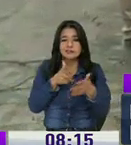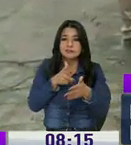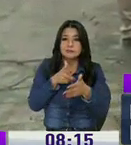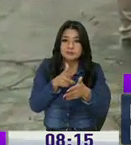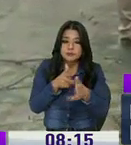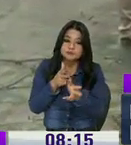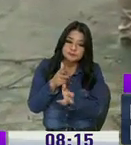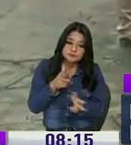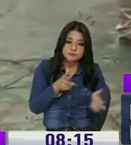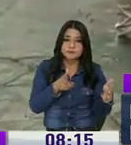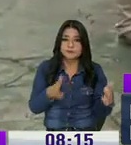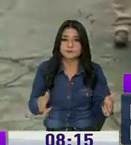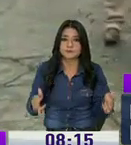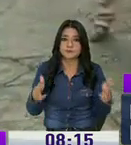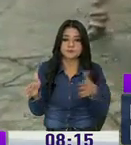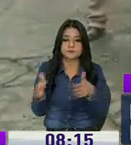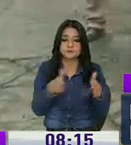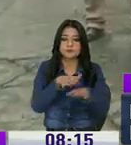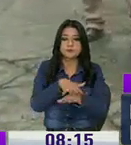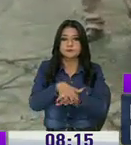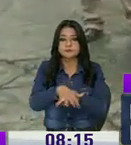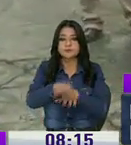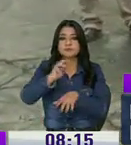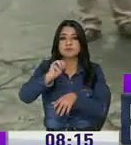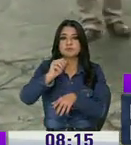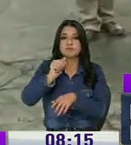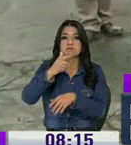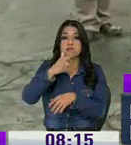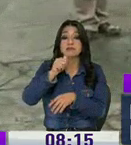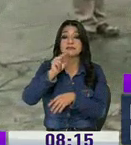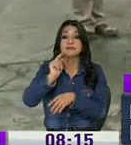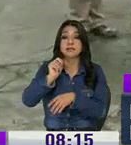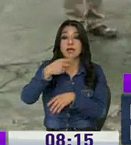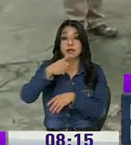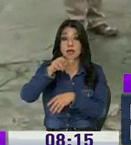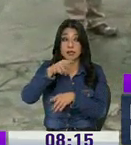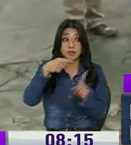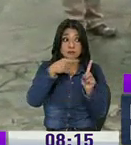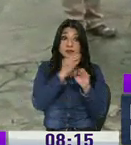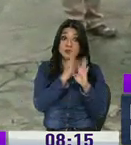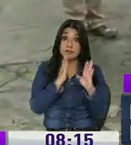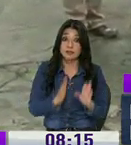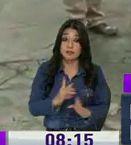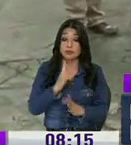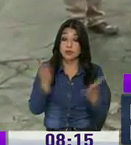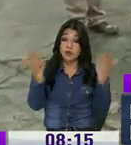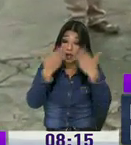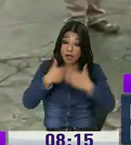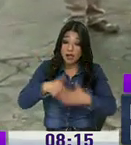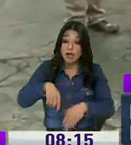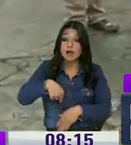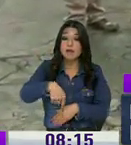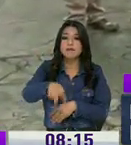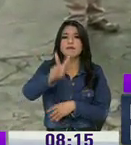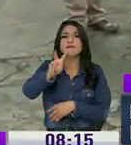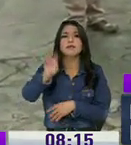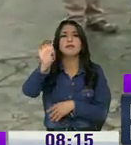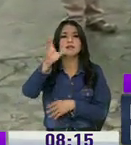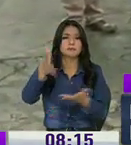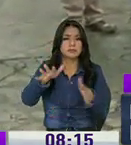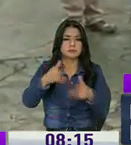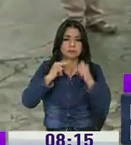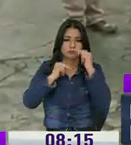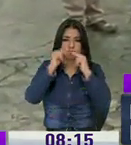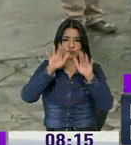se refiere a la zona del río Machangara, lo ha indicado el ingeniero Rosales, esto esperan terminar hasta el 20 de enero.